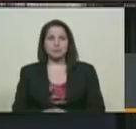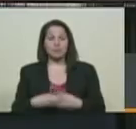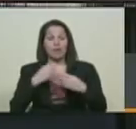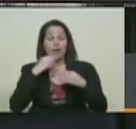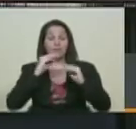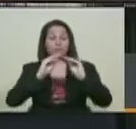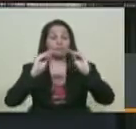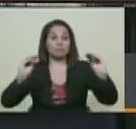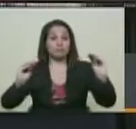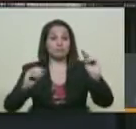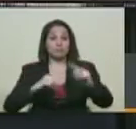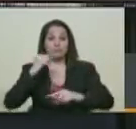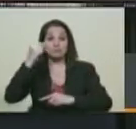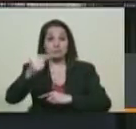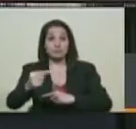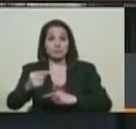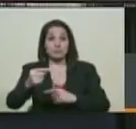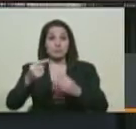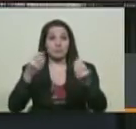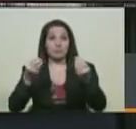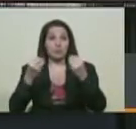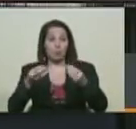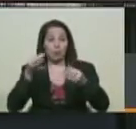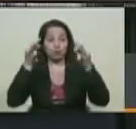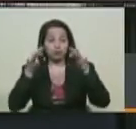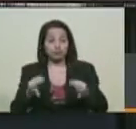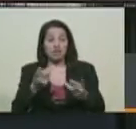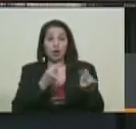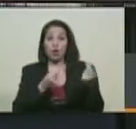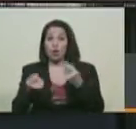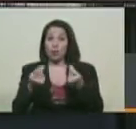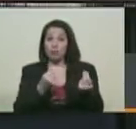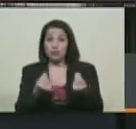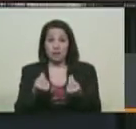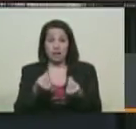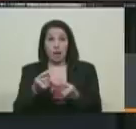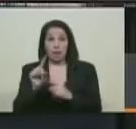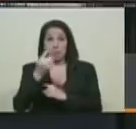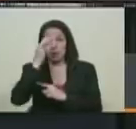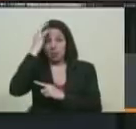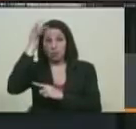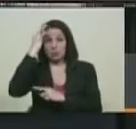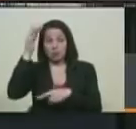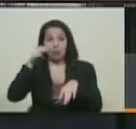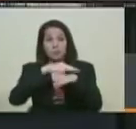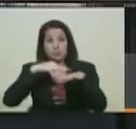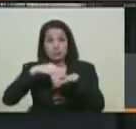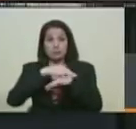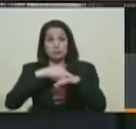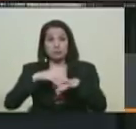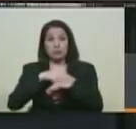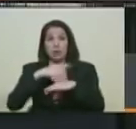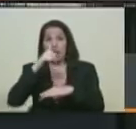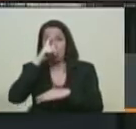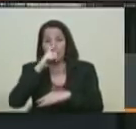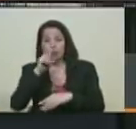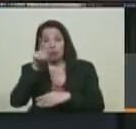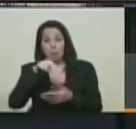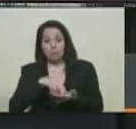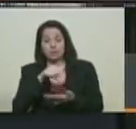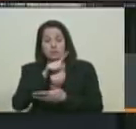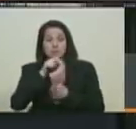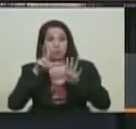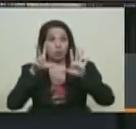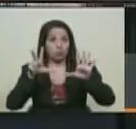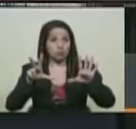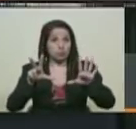criptomonedas. Mañana lo vamos a dedicar a la economía, el primer consejo de ministros del año 2018. Yo quisiera